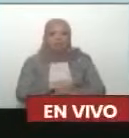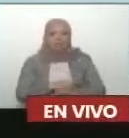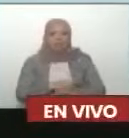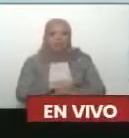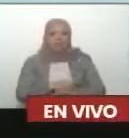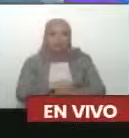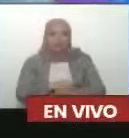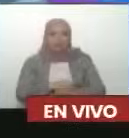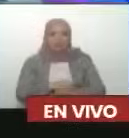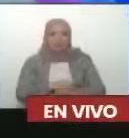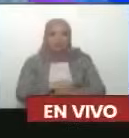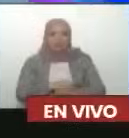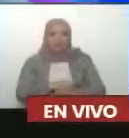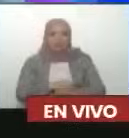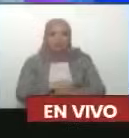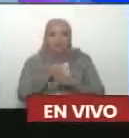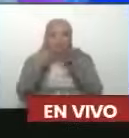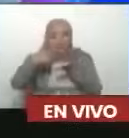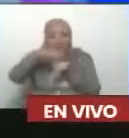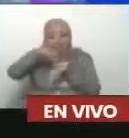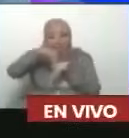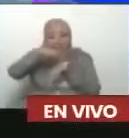Vamos a bailar, Yulimar.